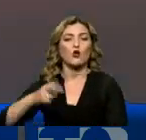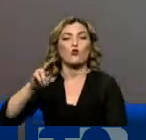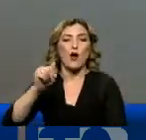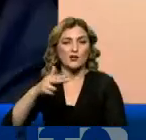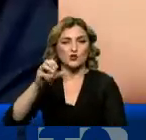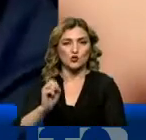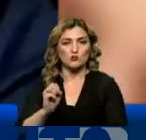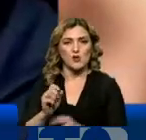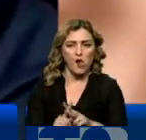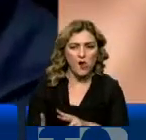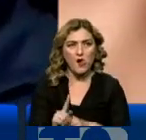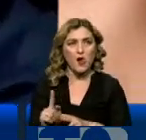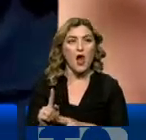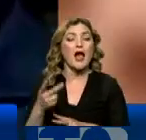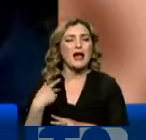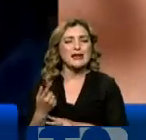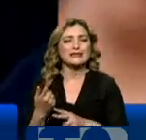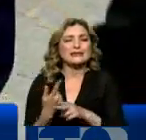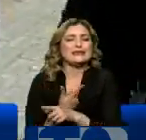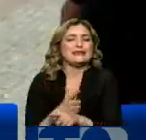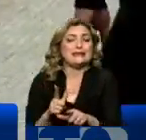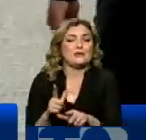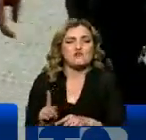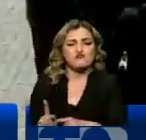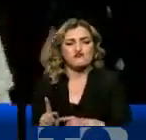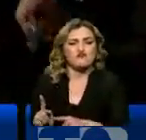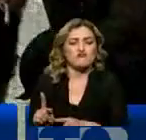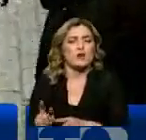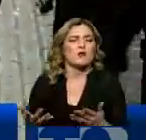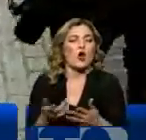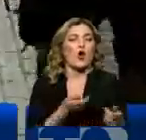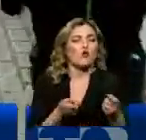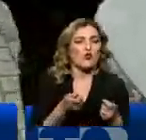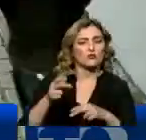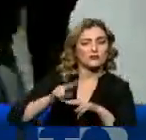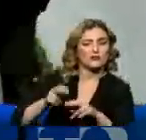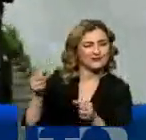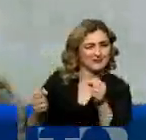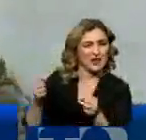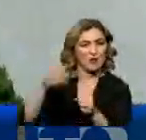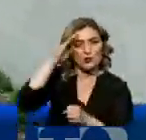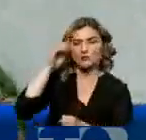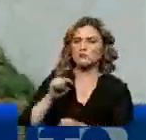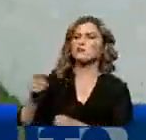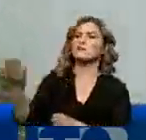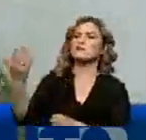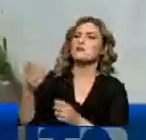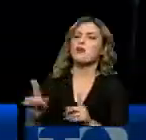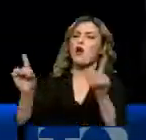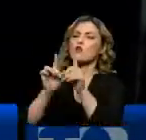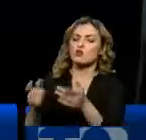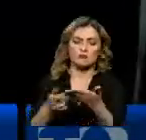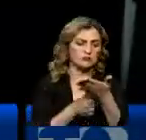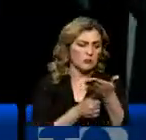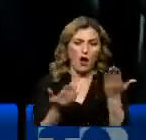fue detenido durante un control de tránsito realizado en el sector de La Gasca, en el centro norte de Quito. Cerca de la medianoche del jueves,